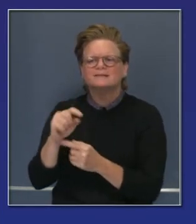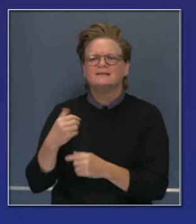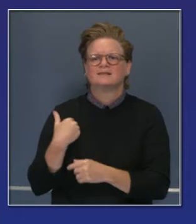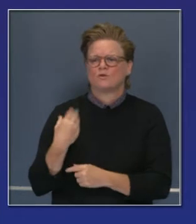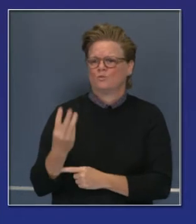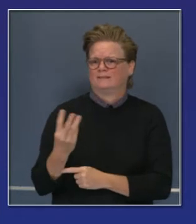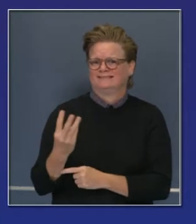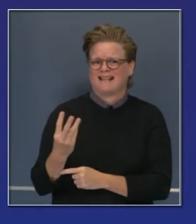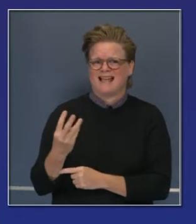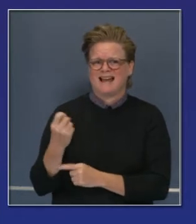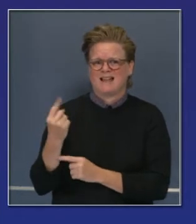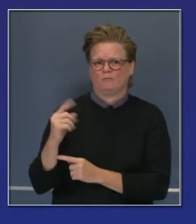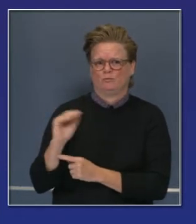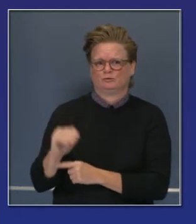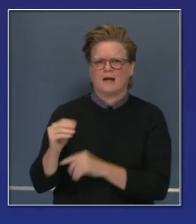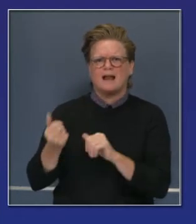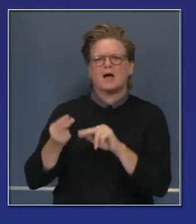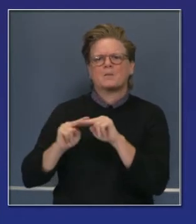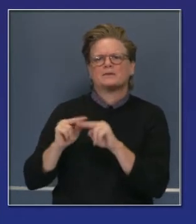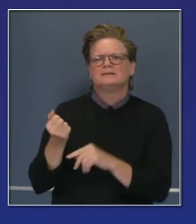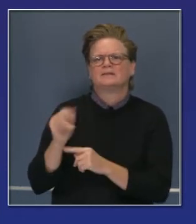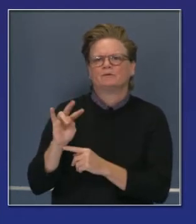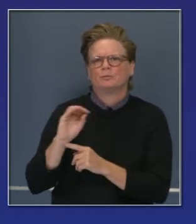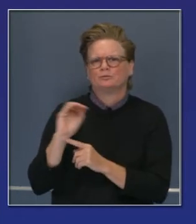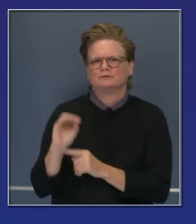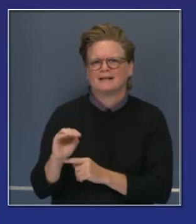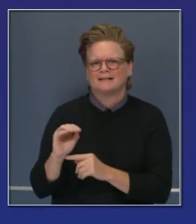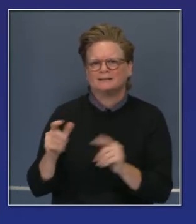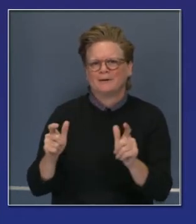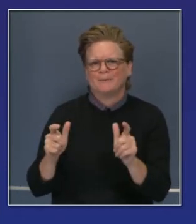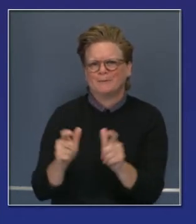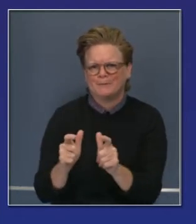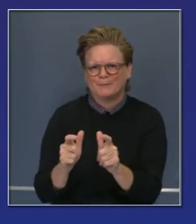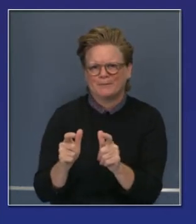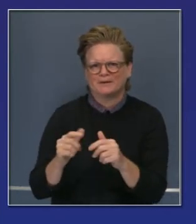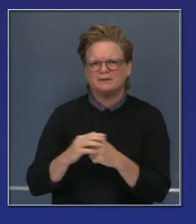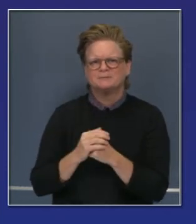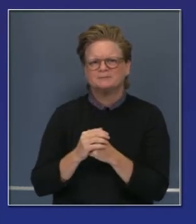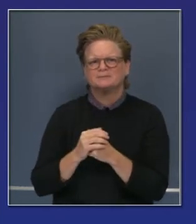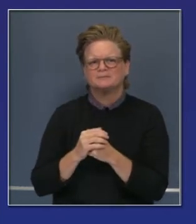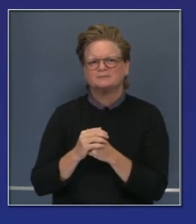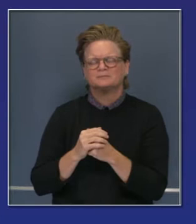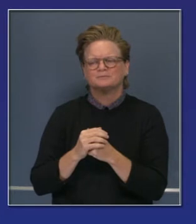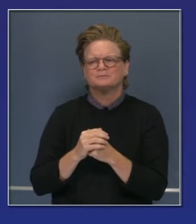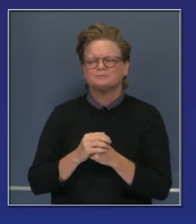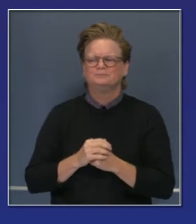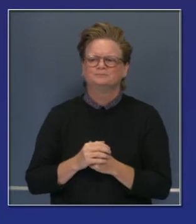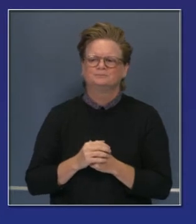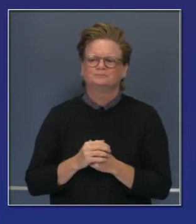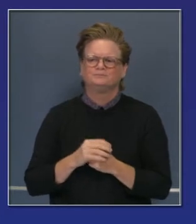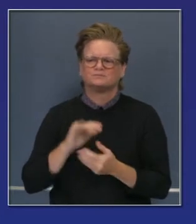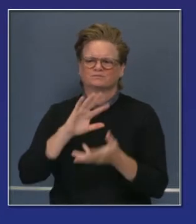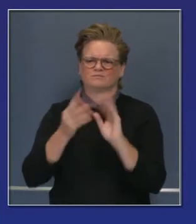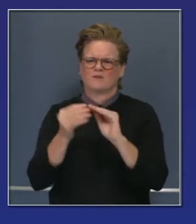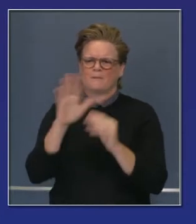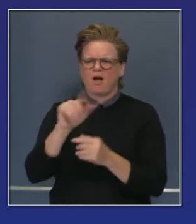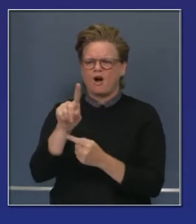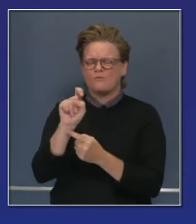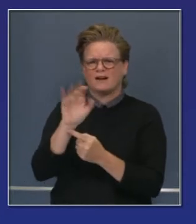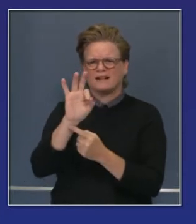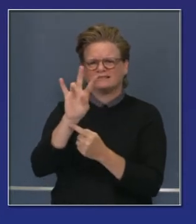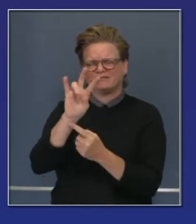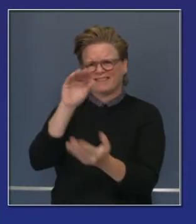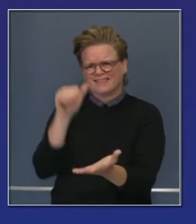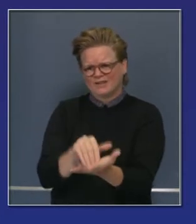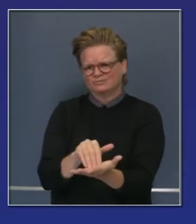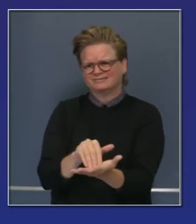de contención. Hoy día, a partir de esta mañana, tenemos la cifra de